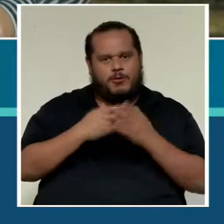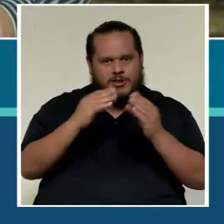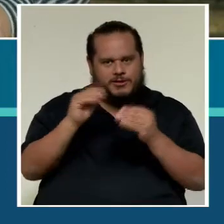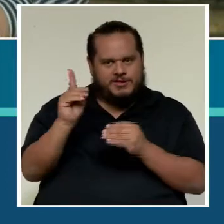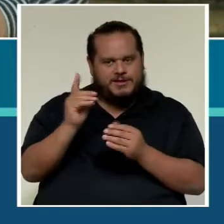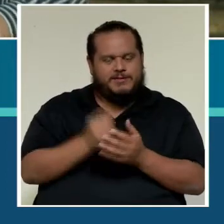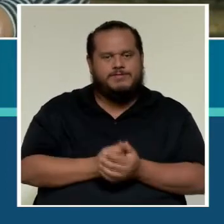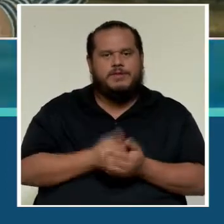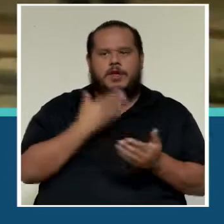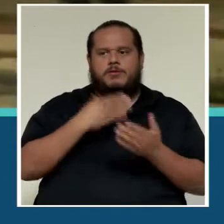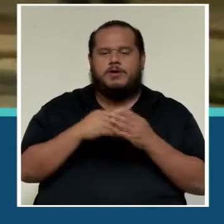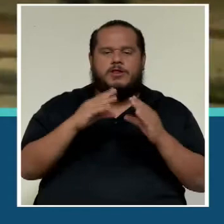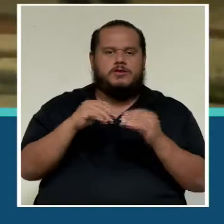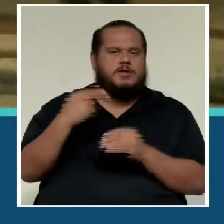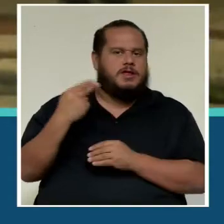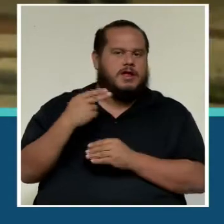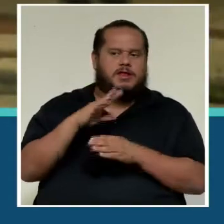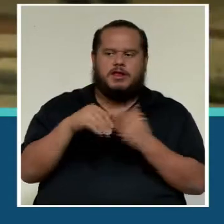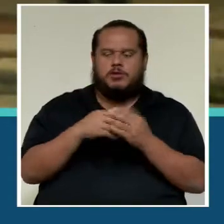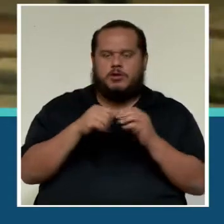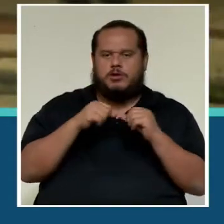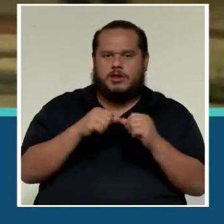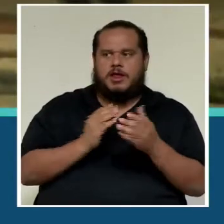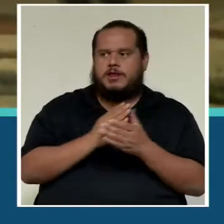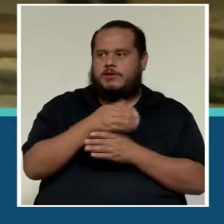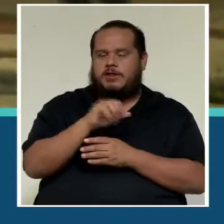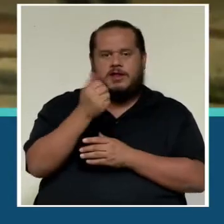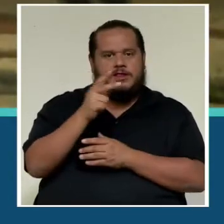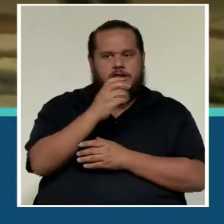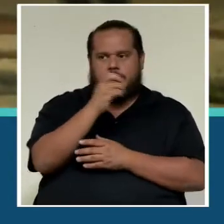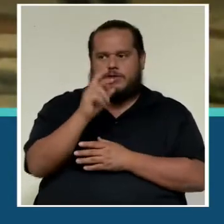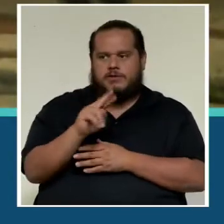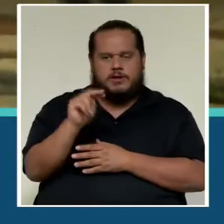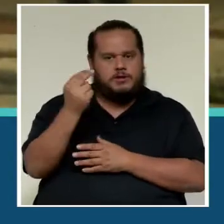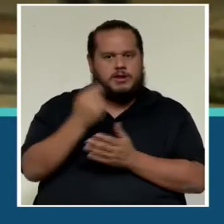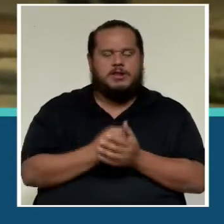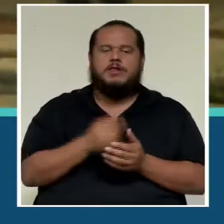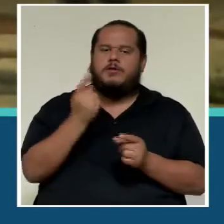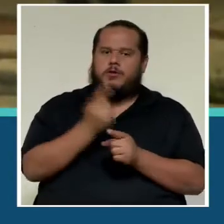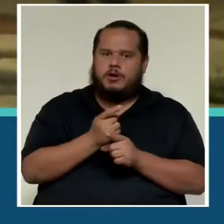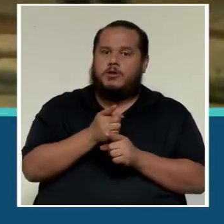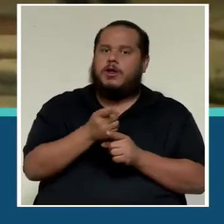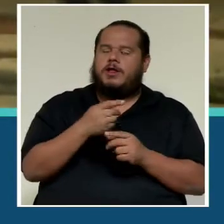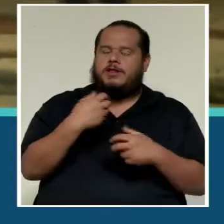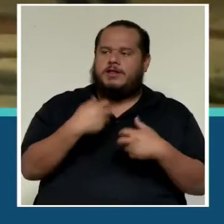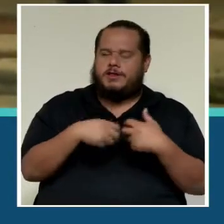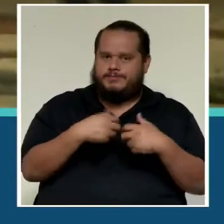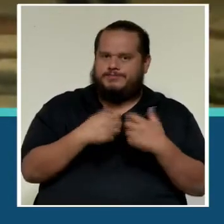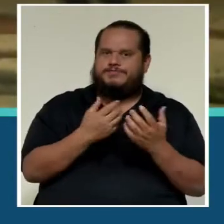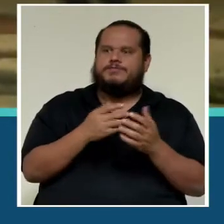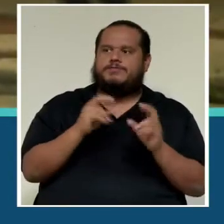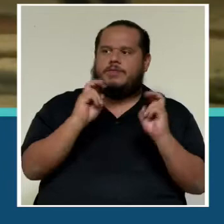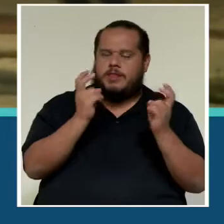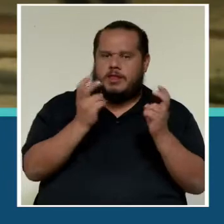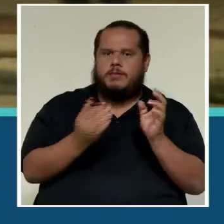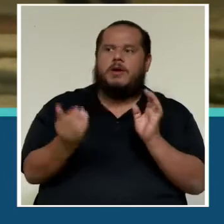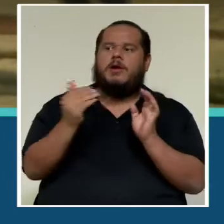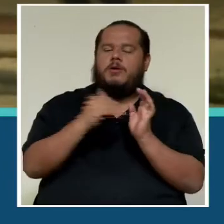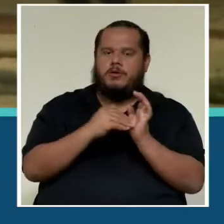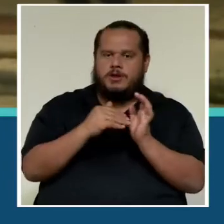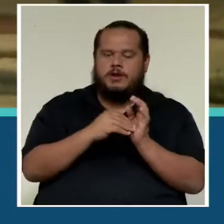Buenas noches, Eiser, y a los que nos siguen a través de 13 Costa Rica Noticias. Así es, este polémico tema pues vuelve a